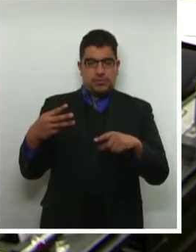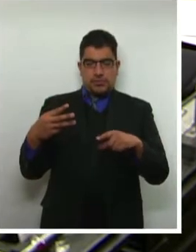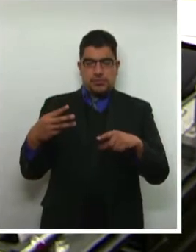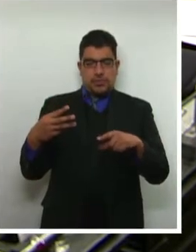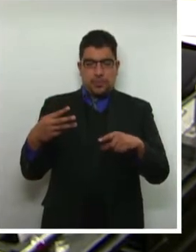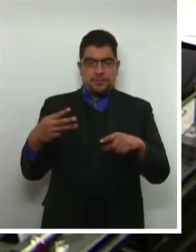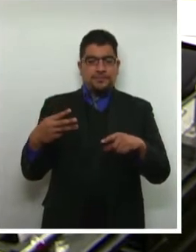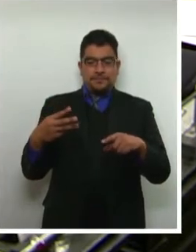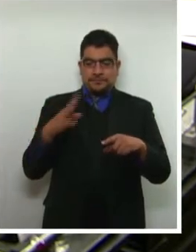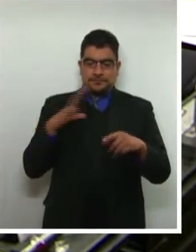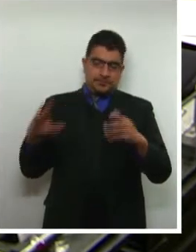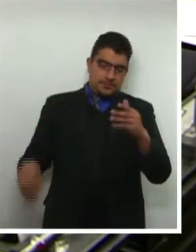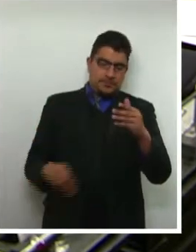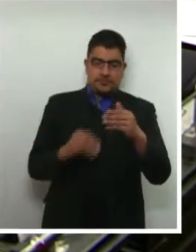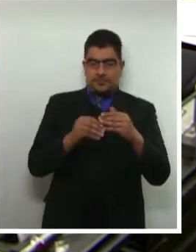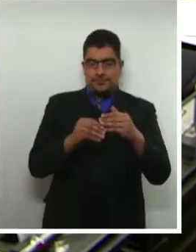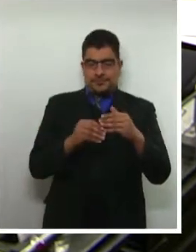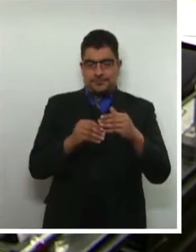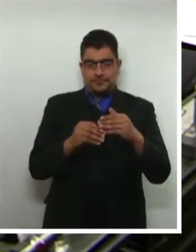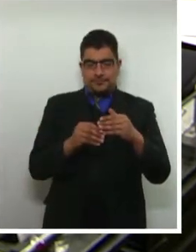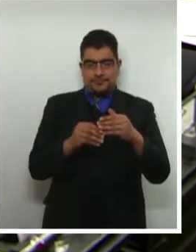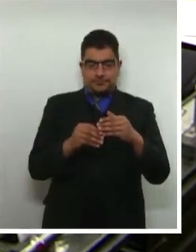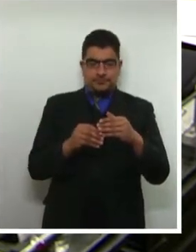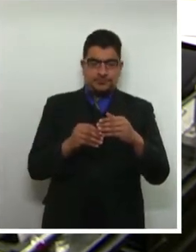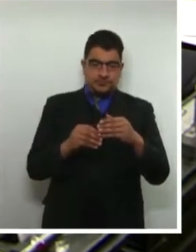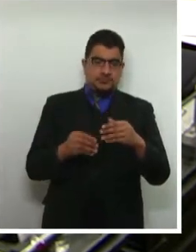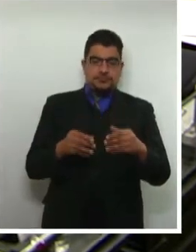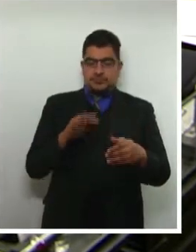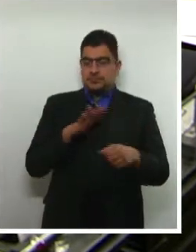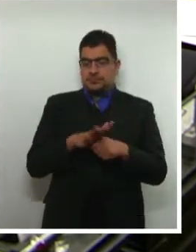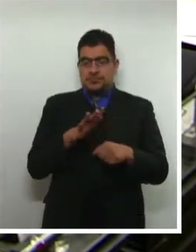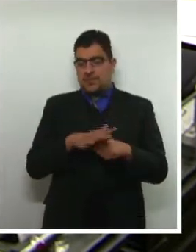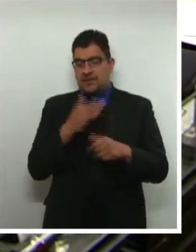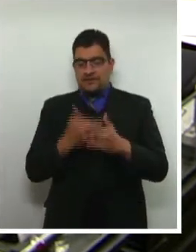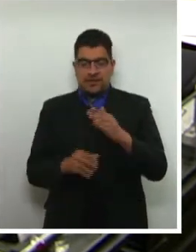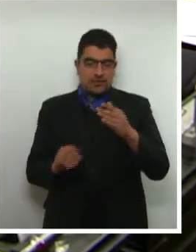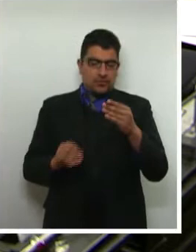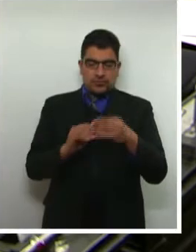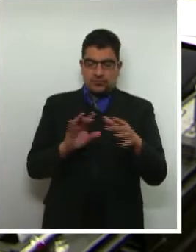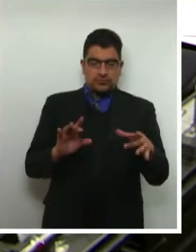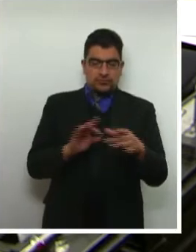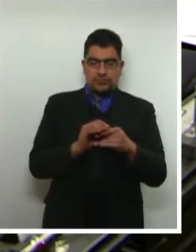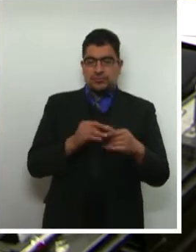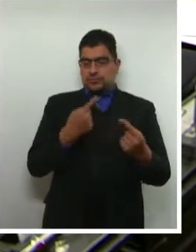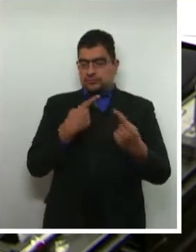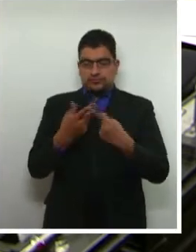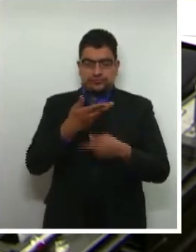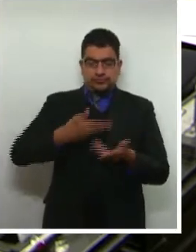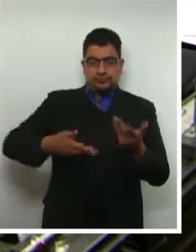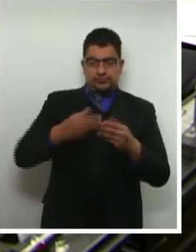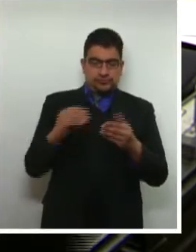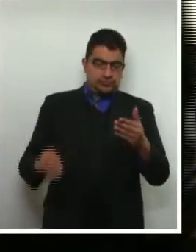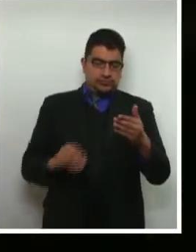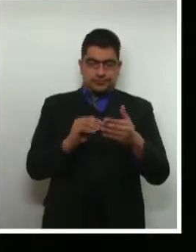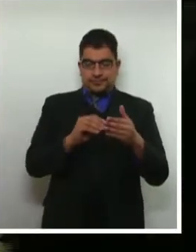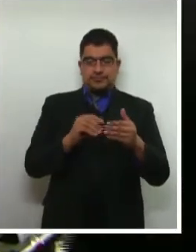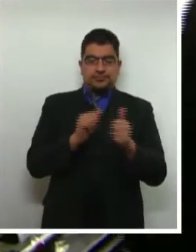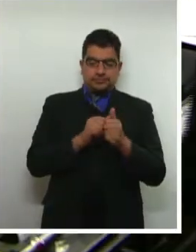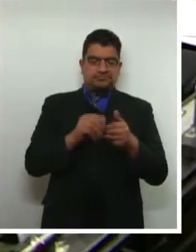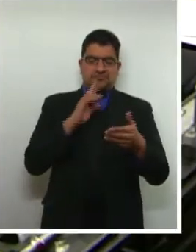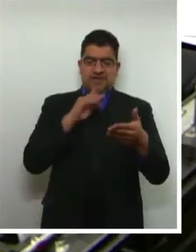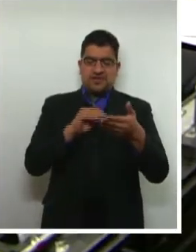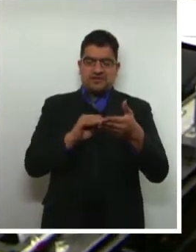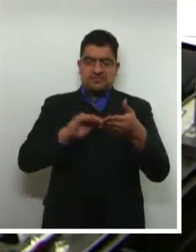caso hay la adición de un párrafo que no tiene correlativo que la mesa de consulta planteó que se retirara.